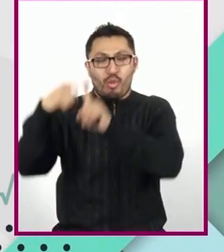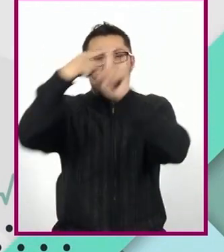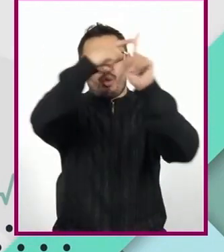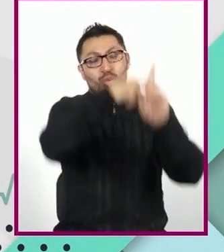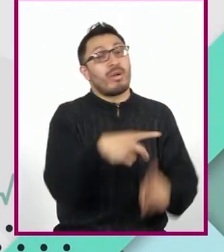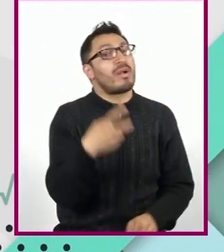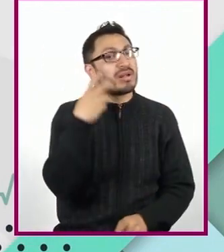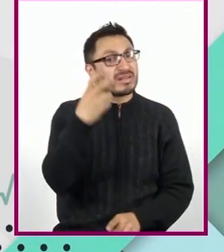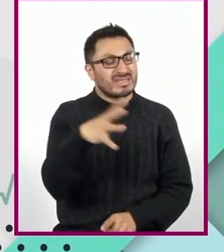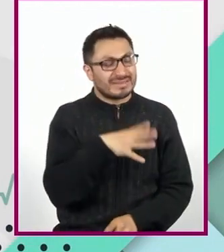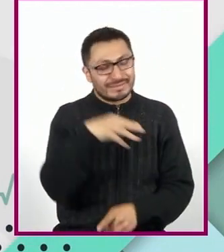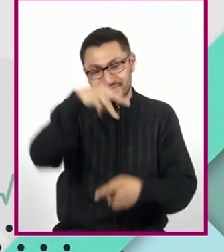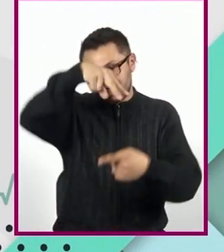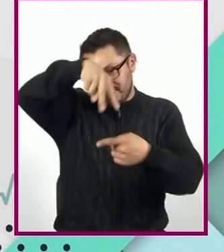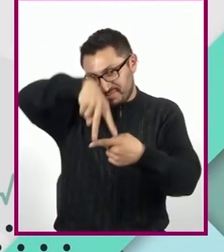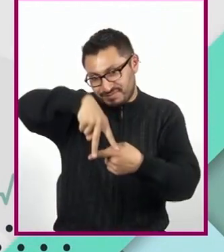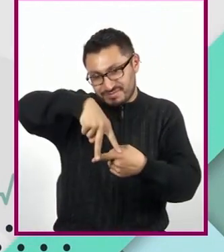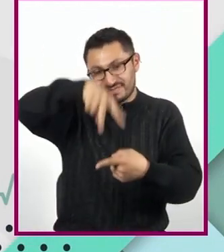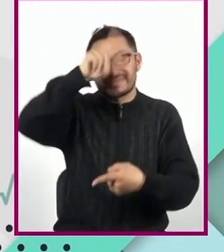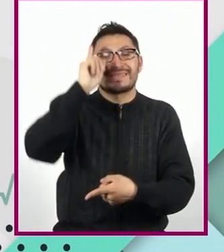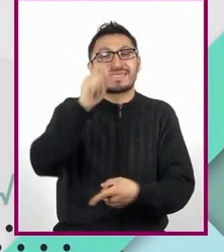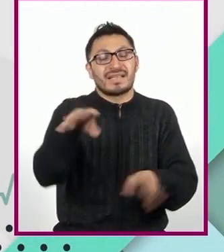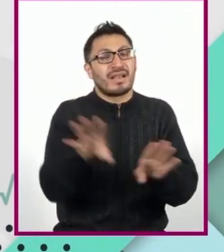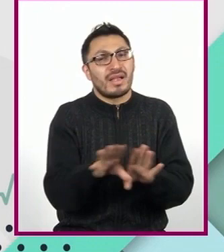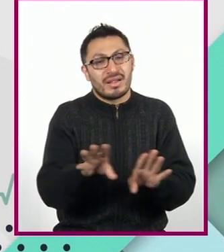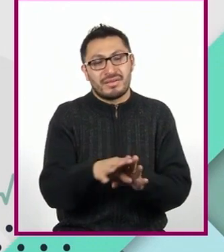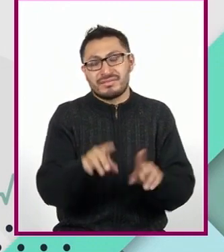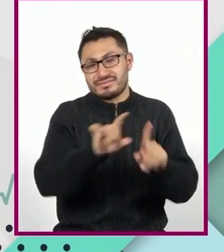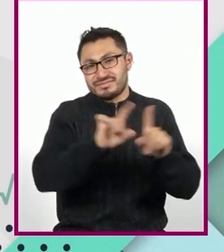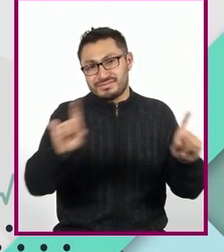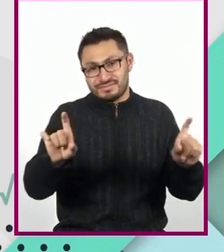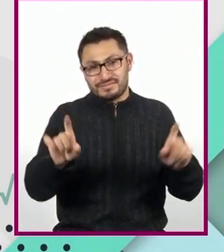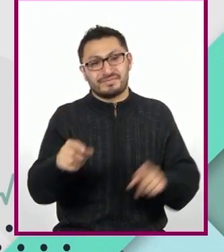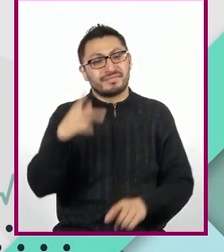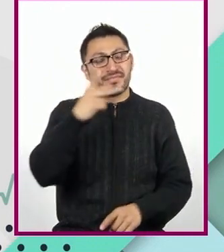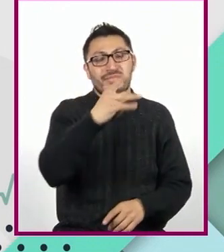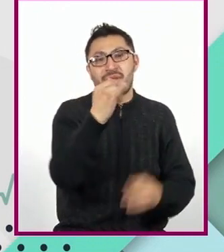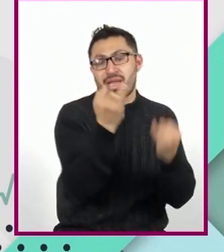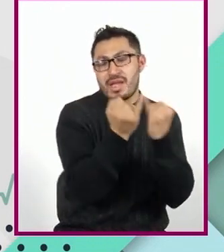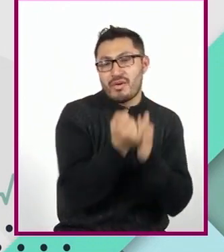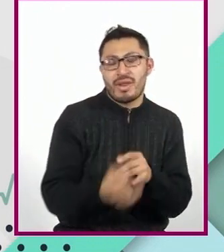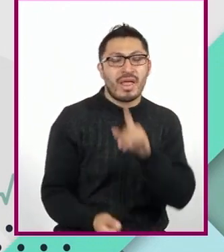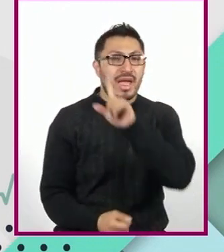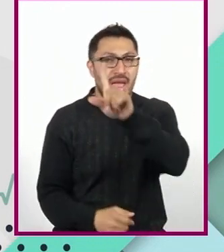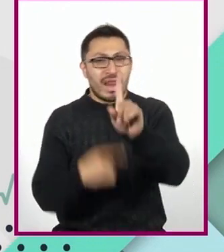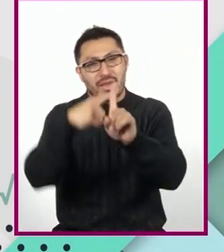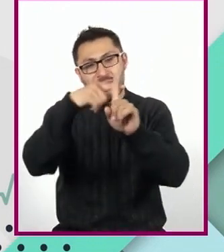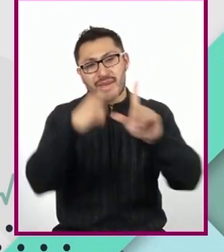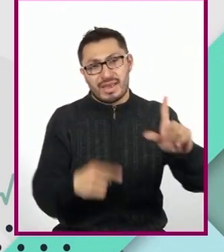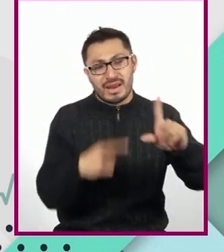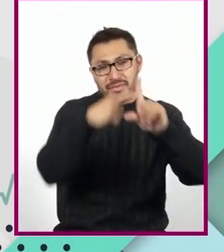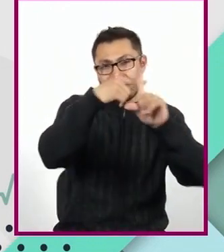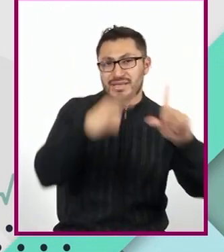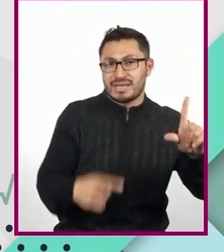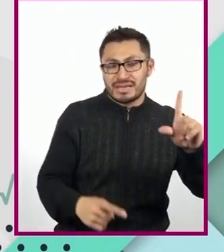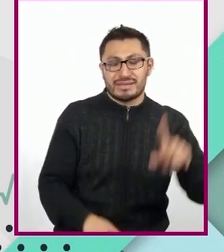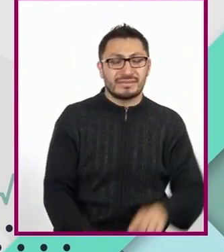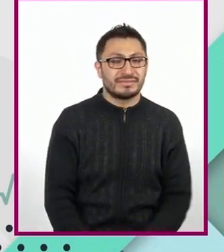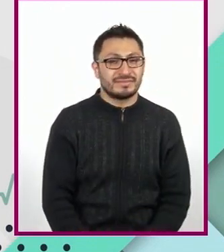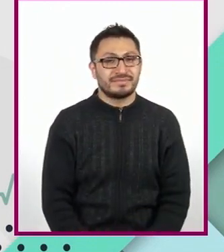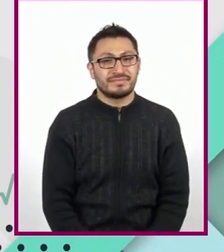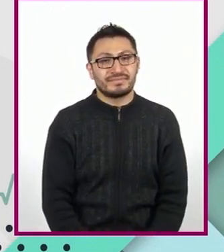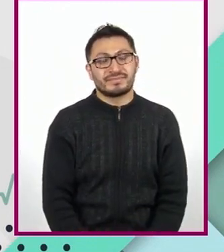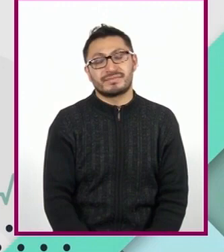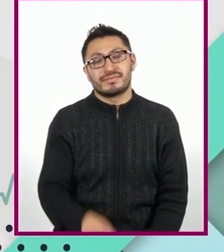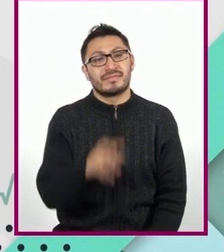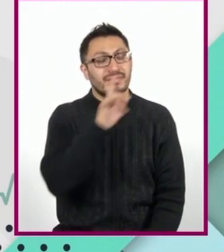este caso, el perímetro del triángulo queda expresado por la fórmula P igual lado más lado más lado. Se